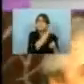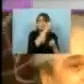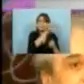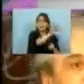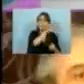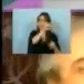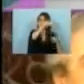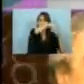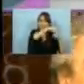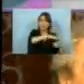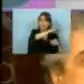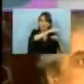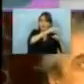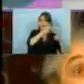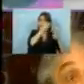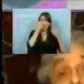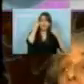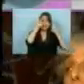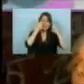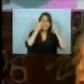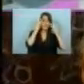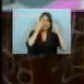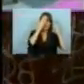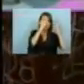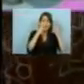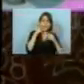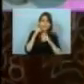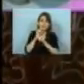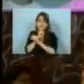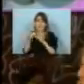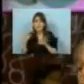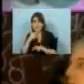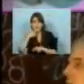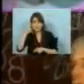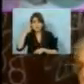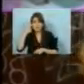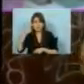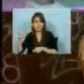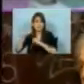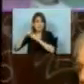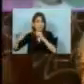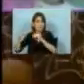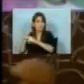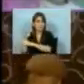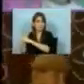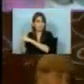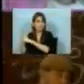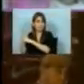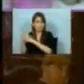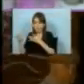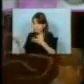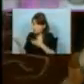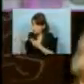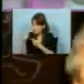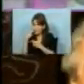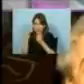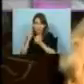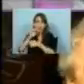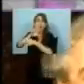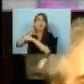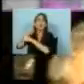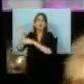contratación relevante y sabe que sería una puñalada tremenda y tal vez mortal al programa de Susana Jiménez que no esté Antonio Gasalla. Y